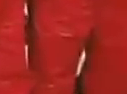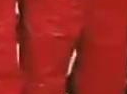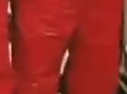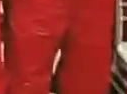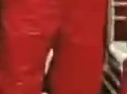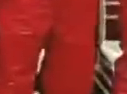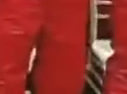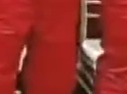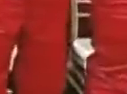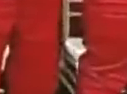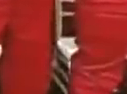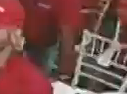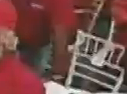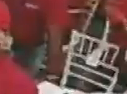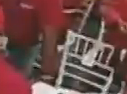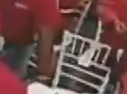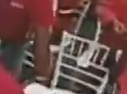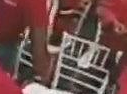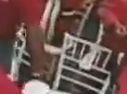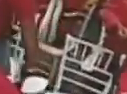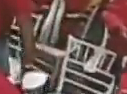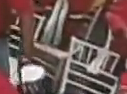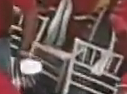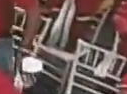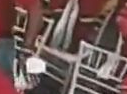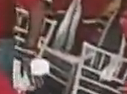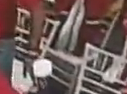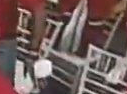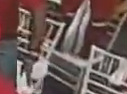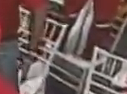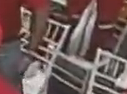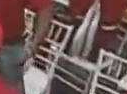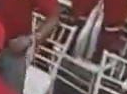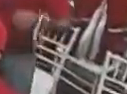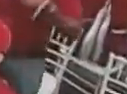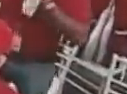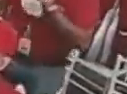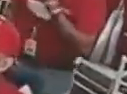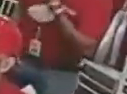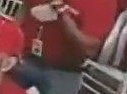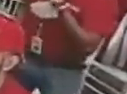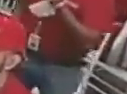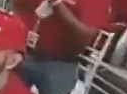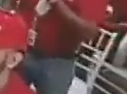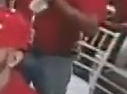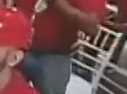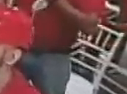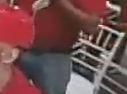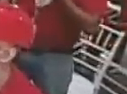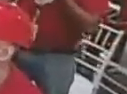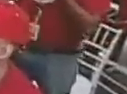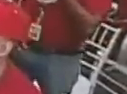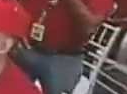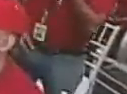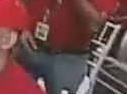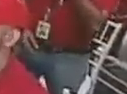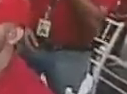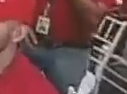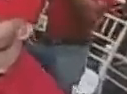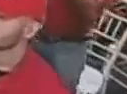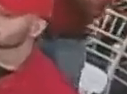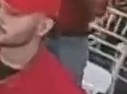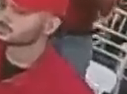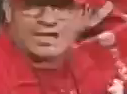A continuación, lectura del manifiesto por los trabajadores a cargo del ciudadano Henry Morales y la